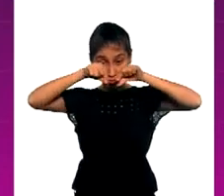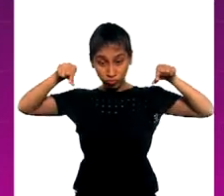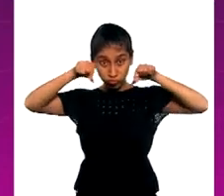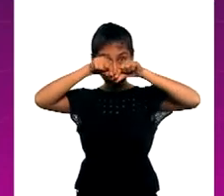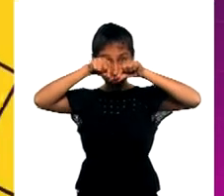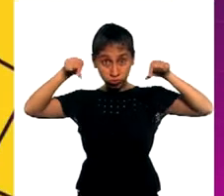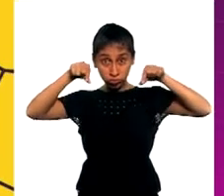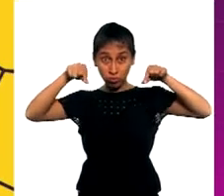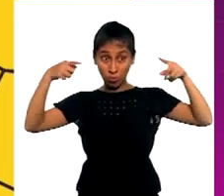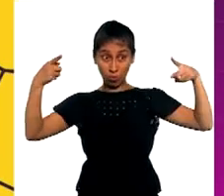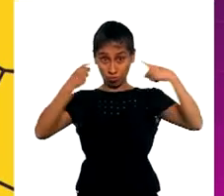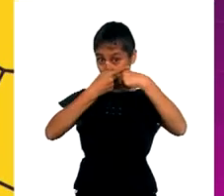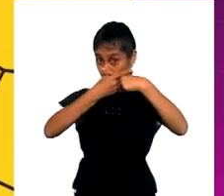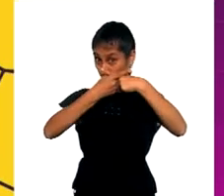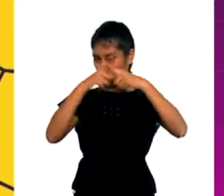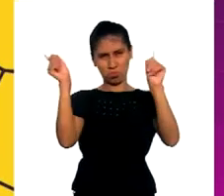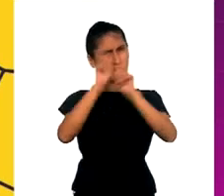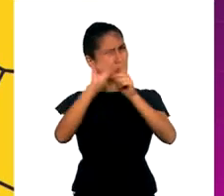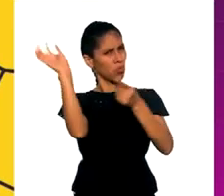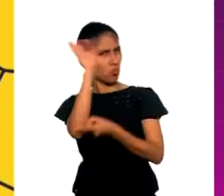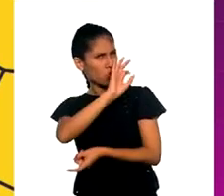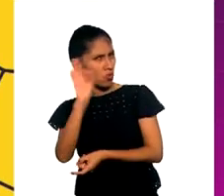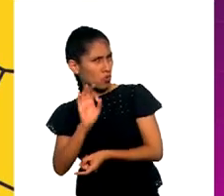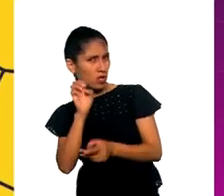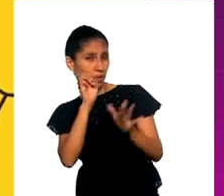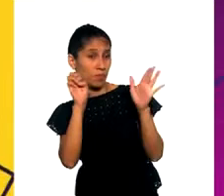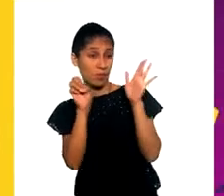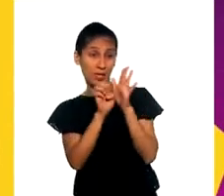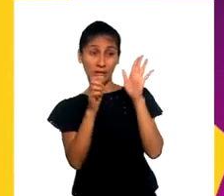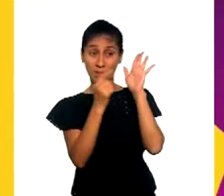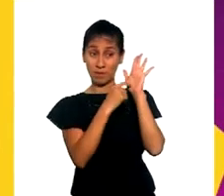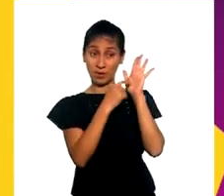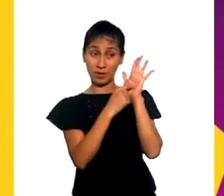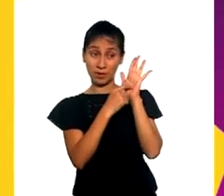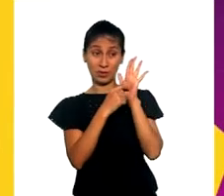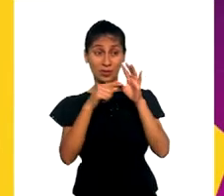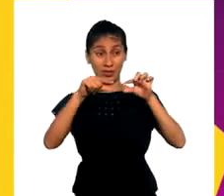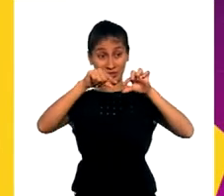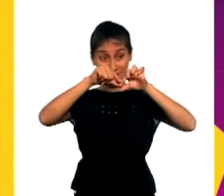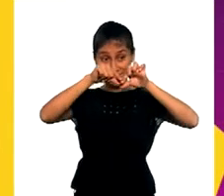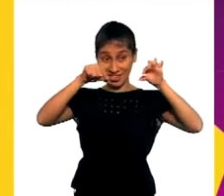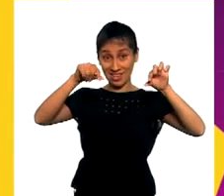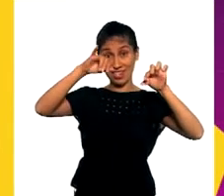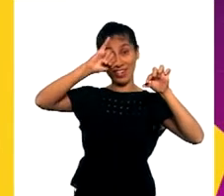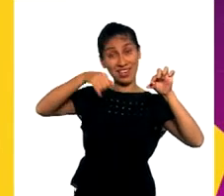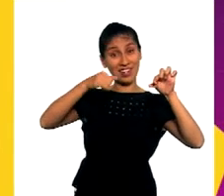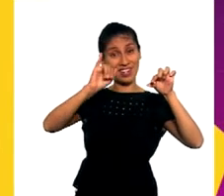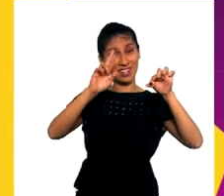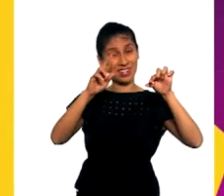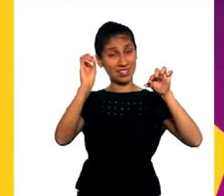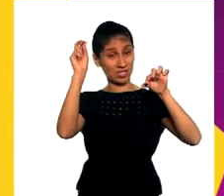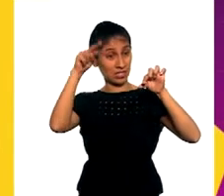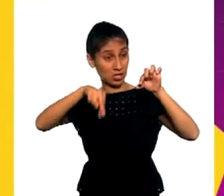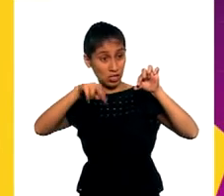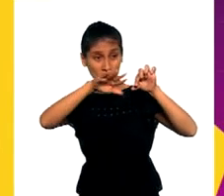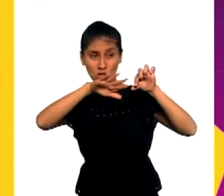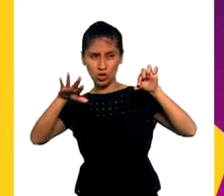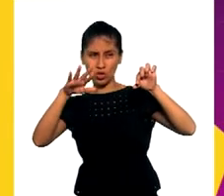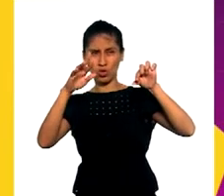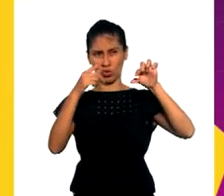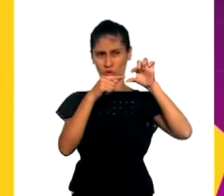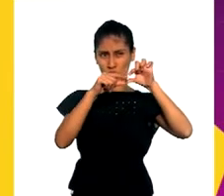cruzarán por ejemplo el jirón las ubica es paralela al jirón